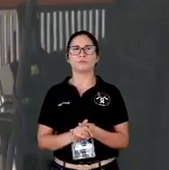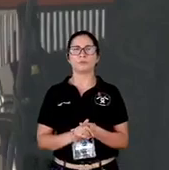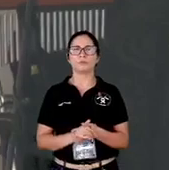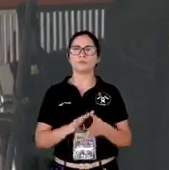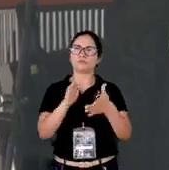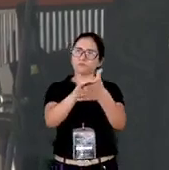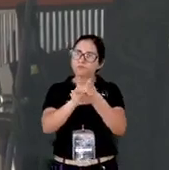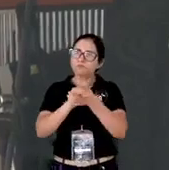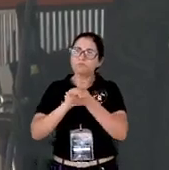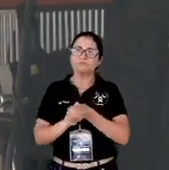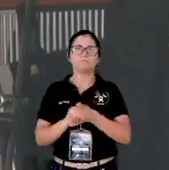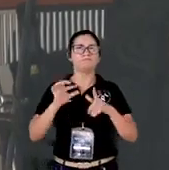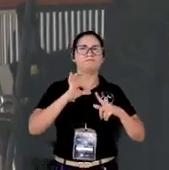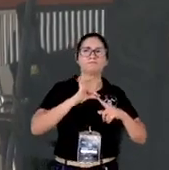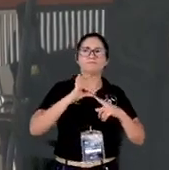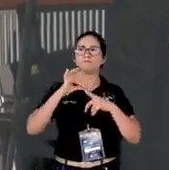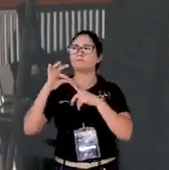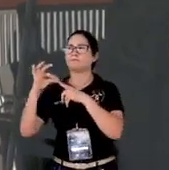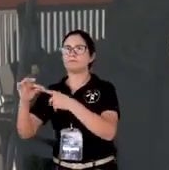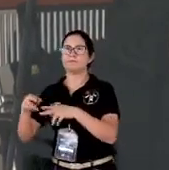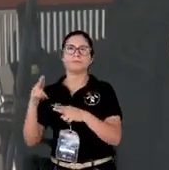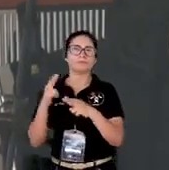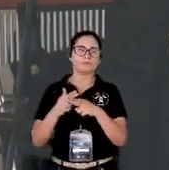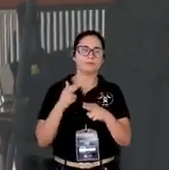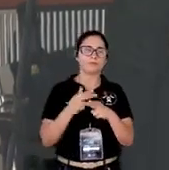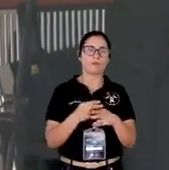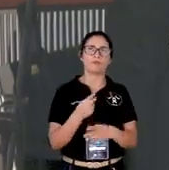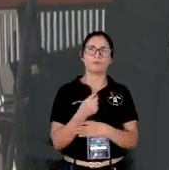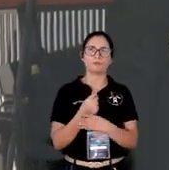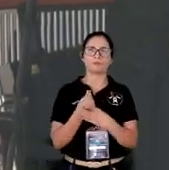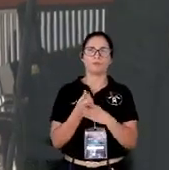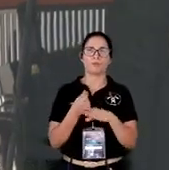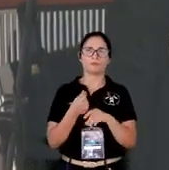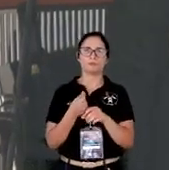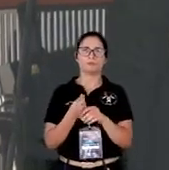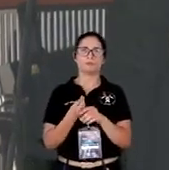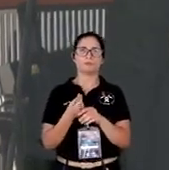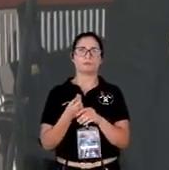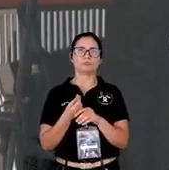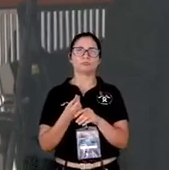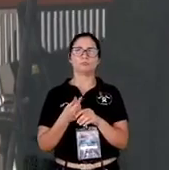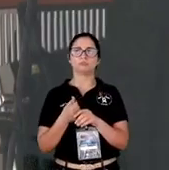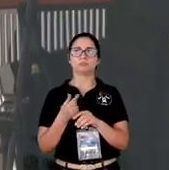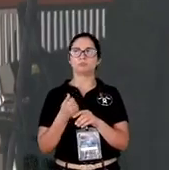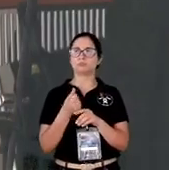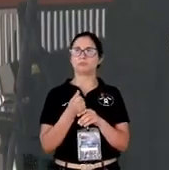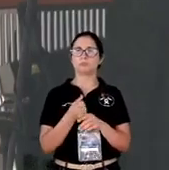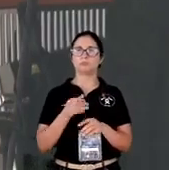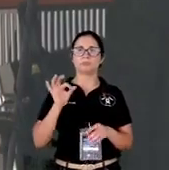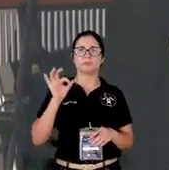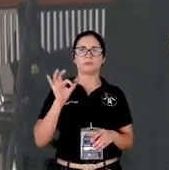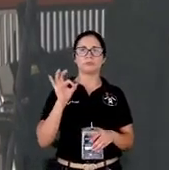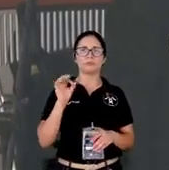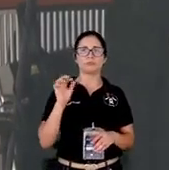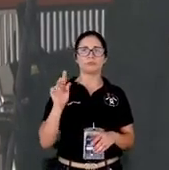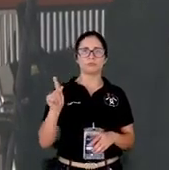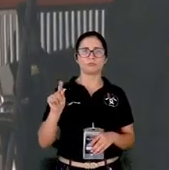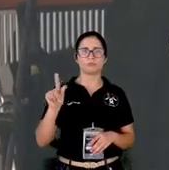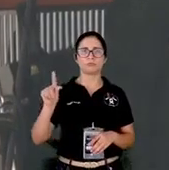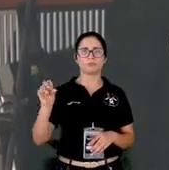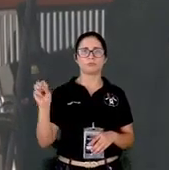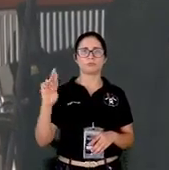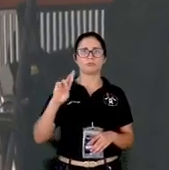saludo también muy especial a nuestra tesorera Flor Ángela Pico, nuestra secretaria Marcela